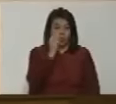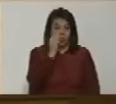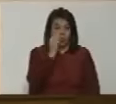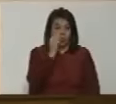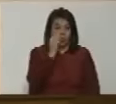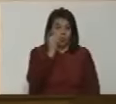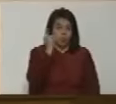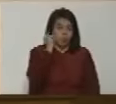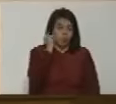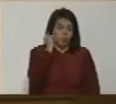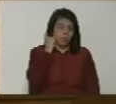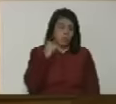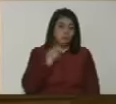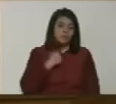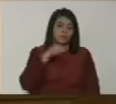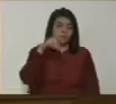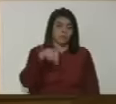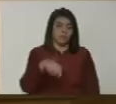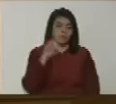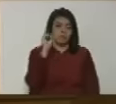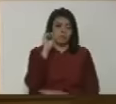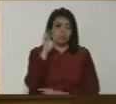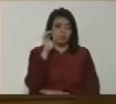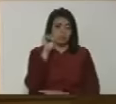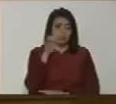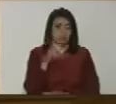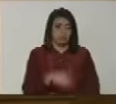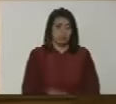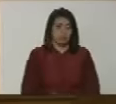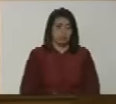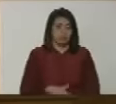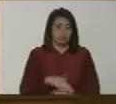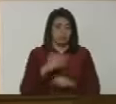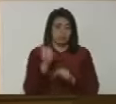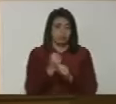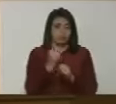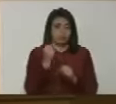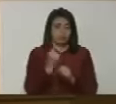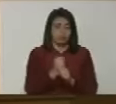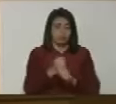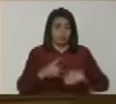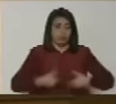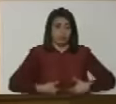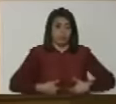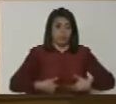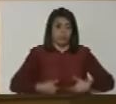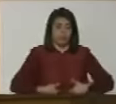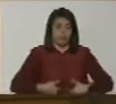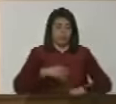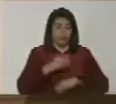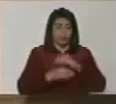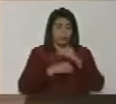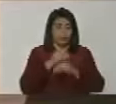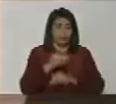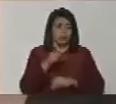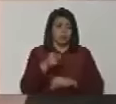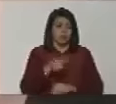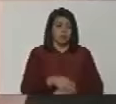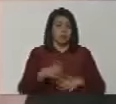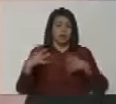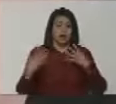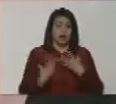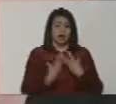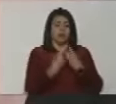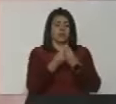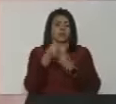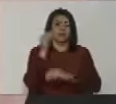diputados de este Parlamento, por el trabajo y el esfuerzo para